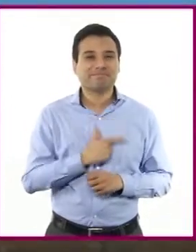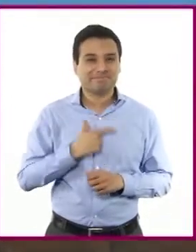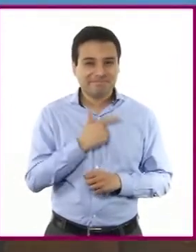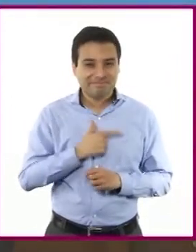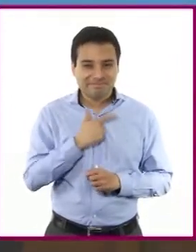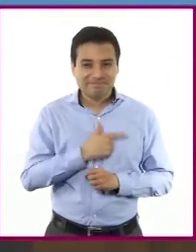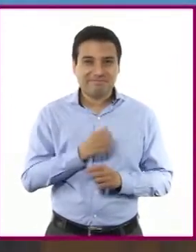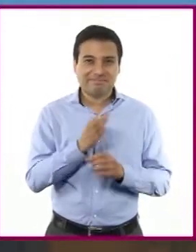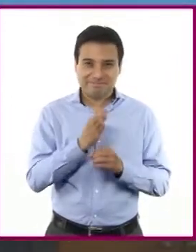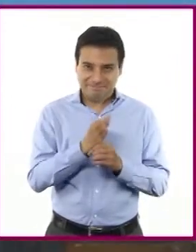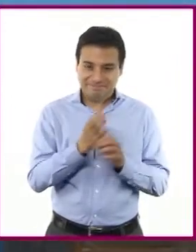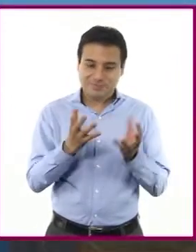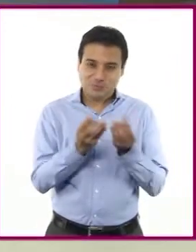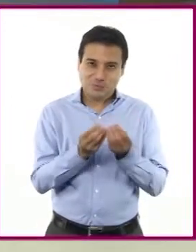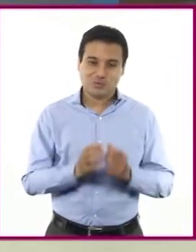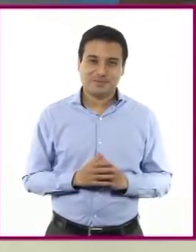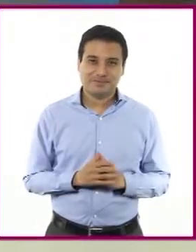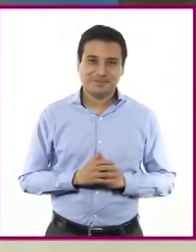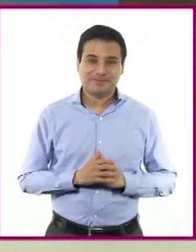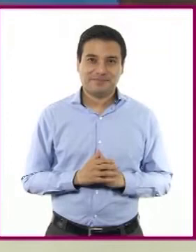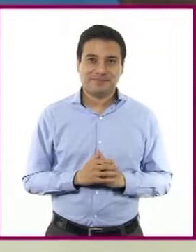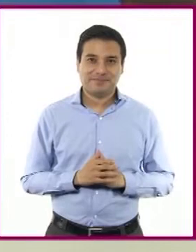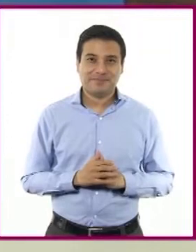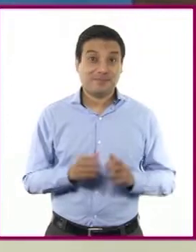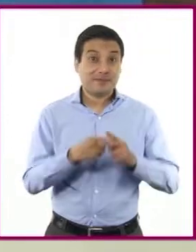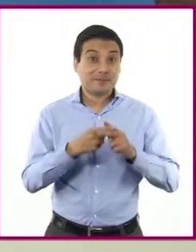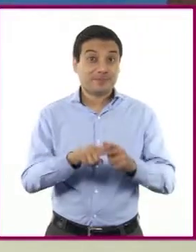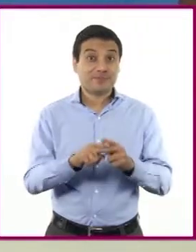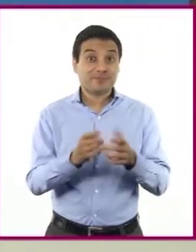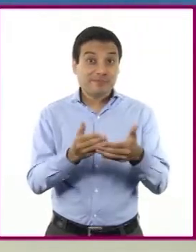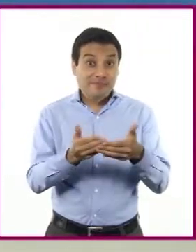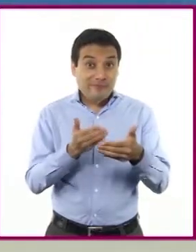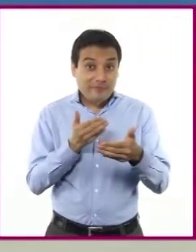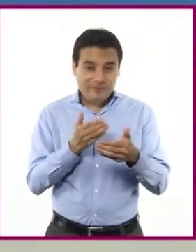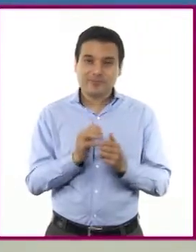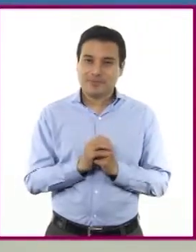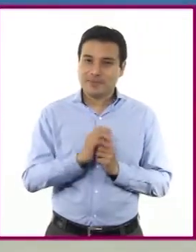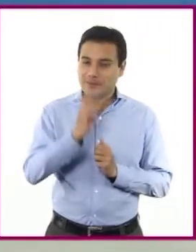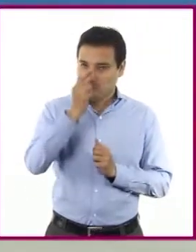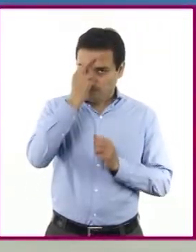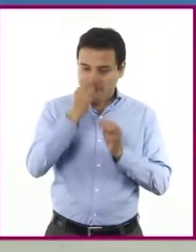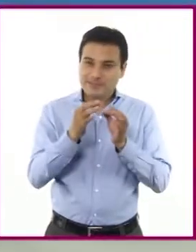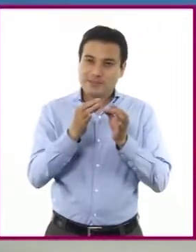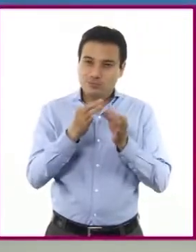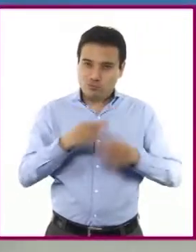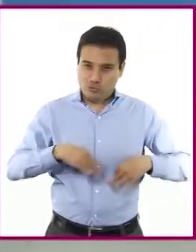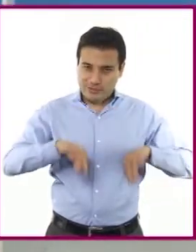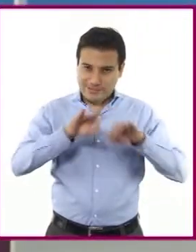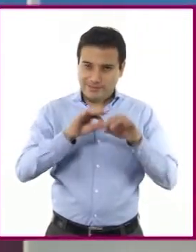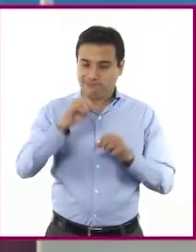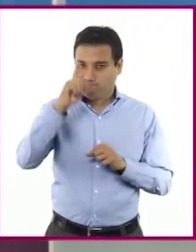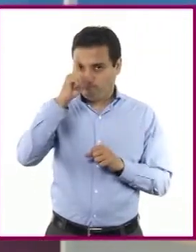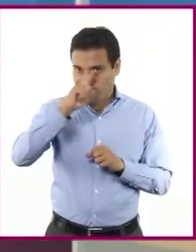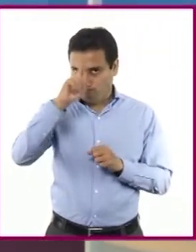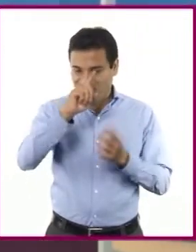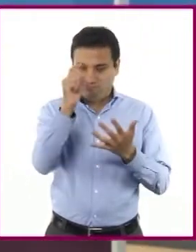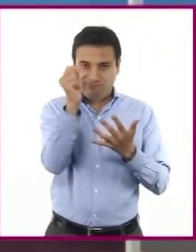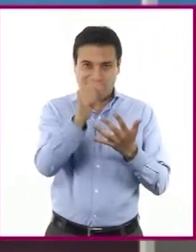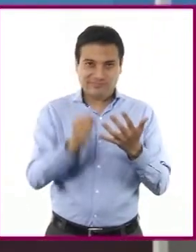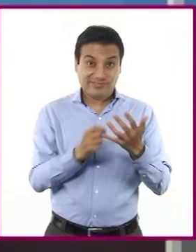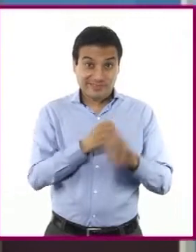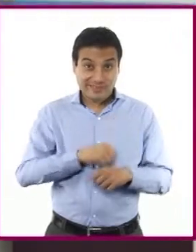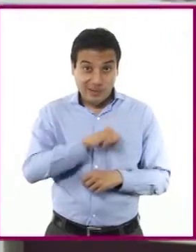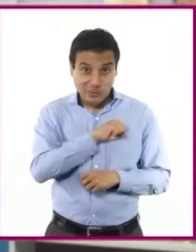estos minutos con ustedes. Antes de iniciar, recuerden que es muy importante llevar a la práctica las medidas sanitarias que